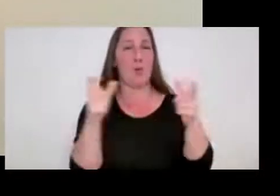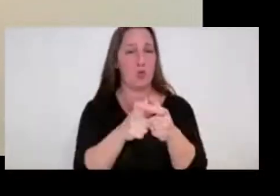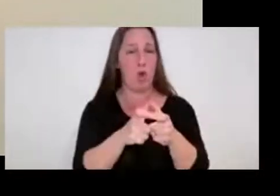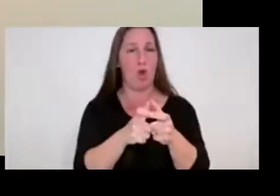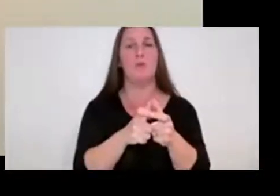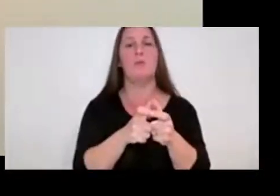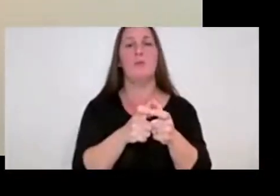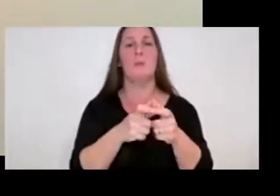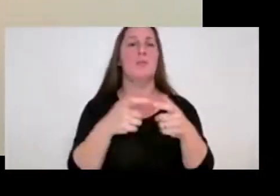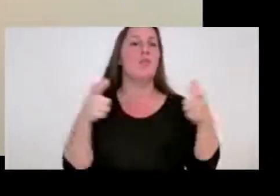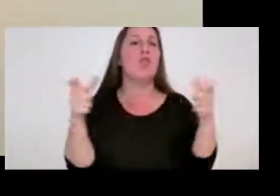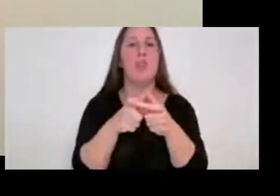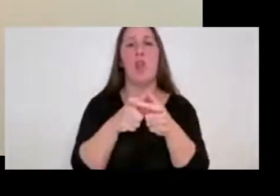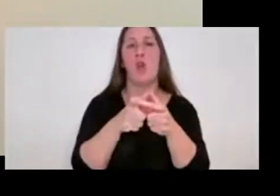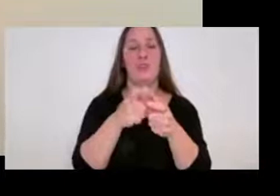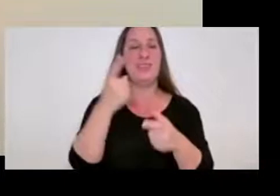Información Institucional,